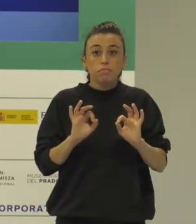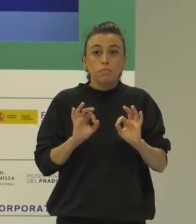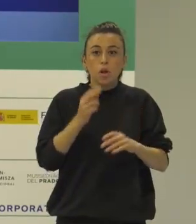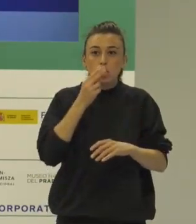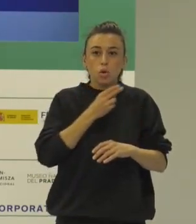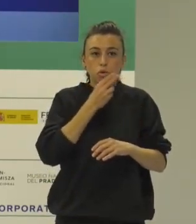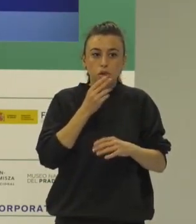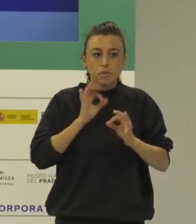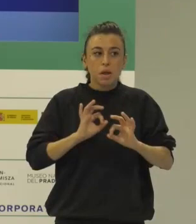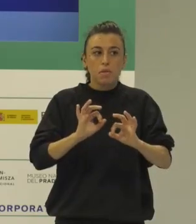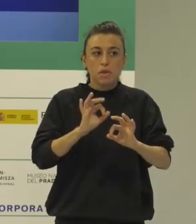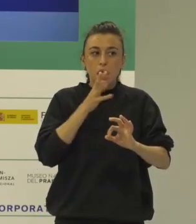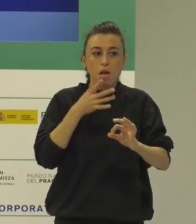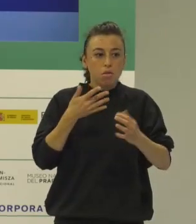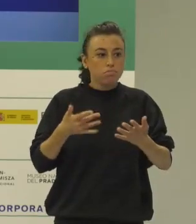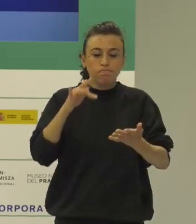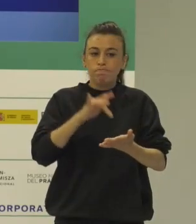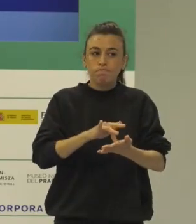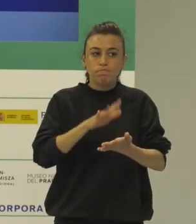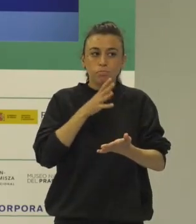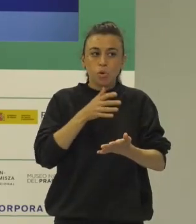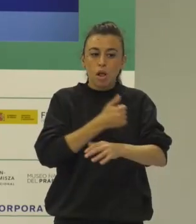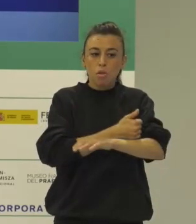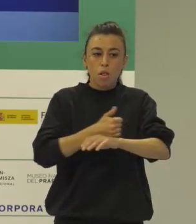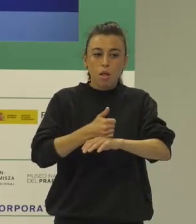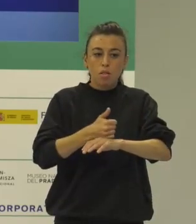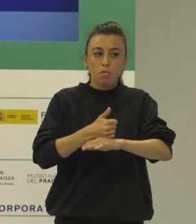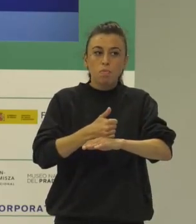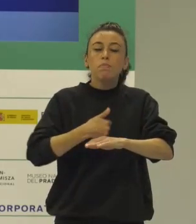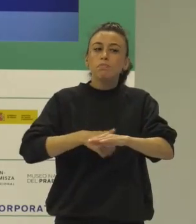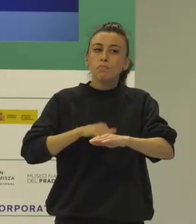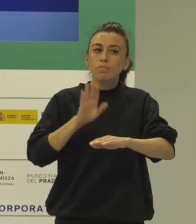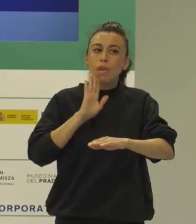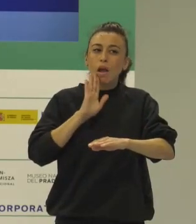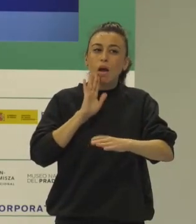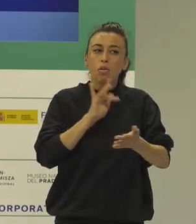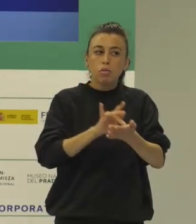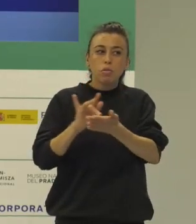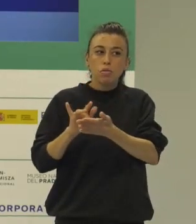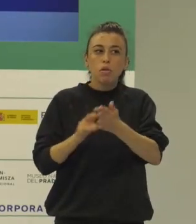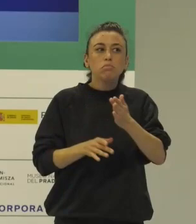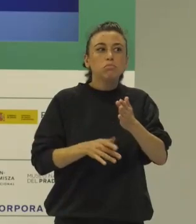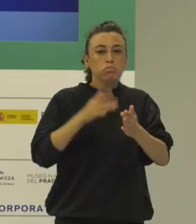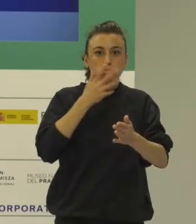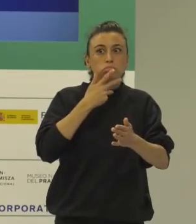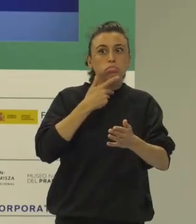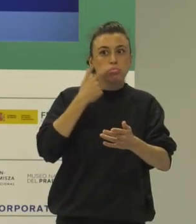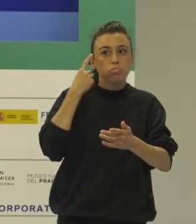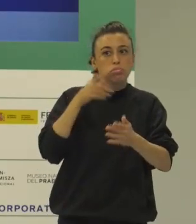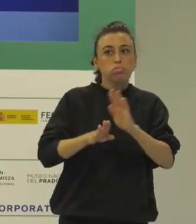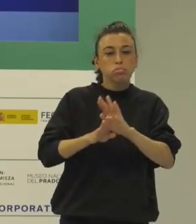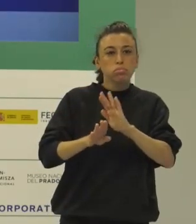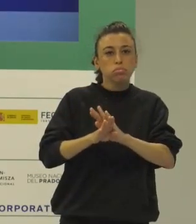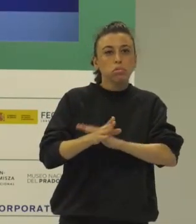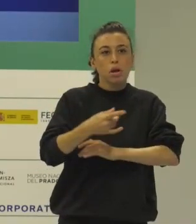momento como estos, de que la ciudadanía siga conociendo esto que está pasando, que la ciudadanía tenga derecho a saber, a informarse y a